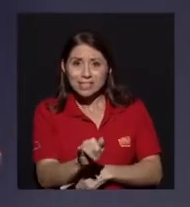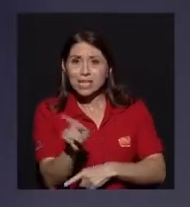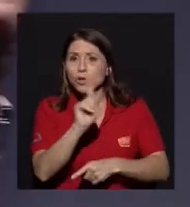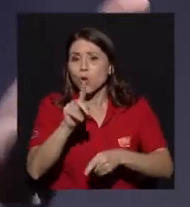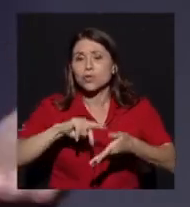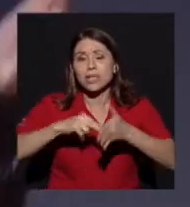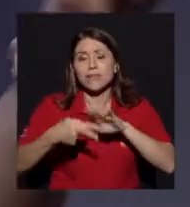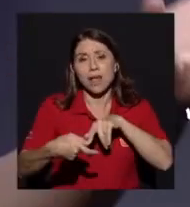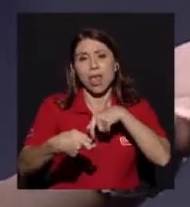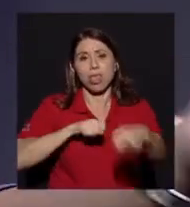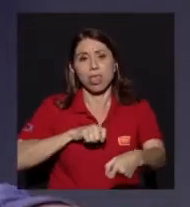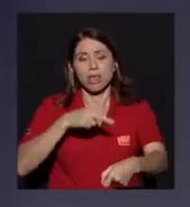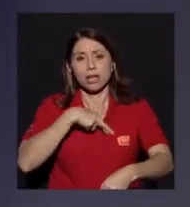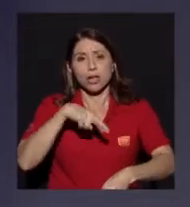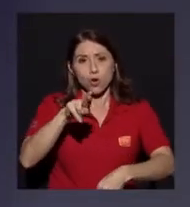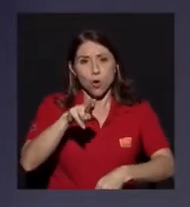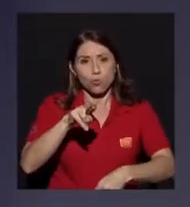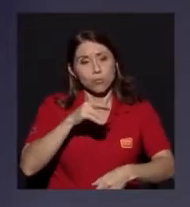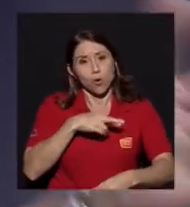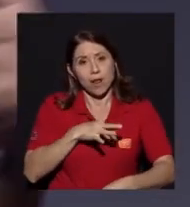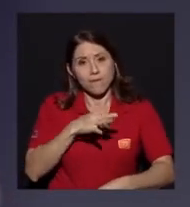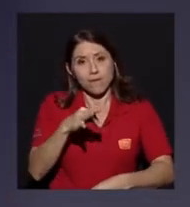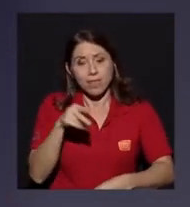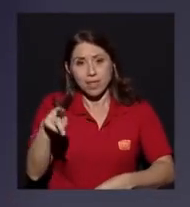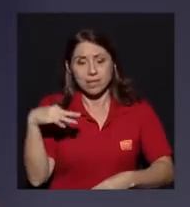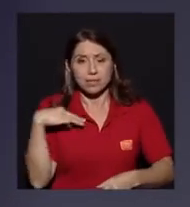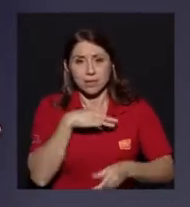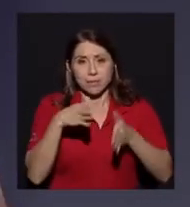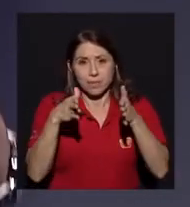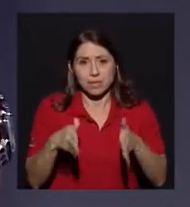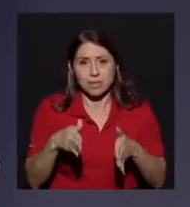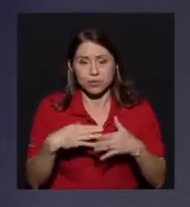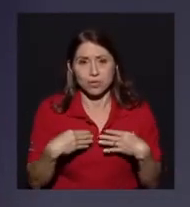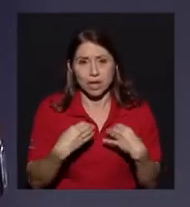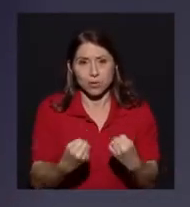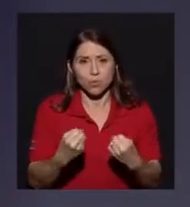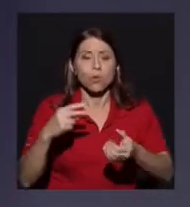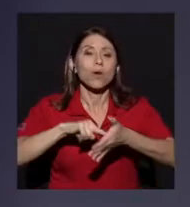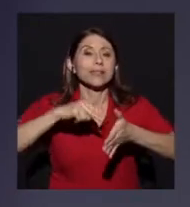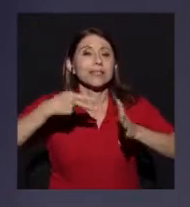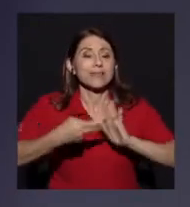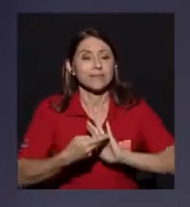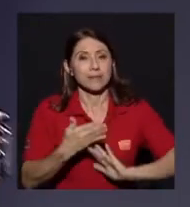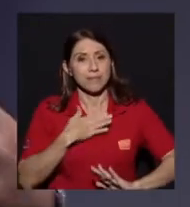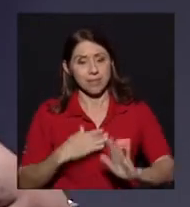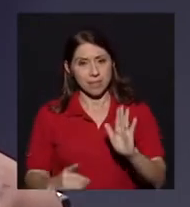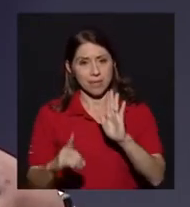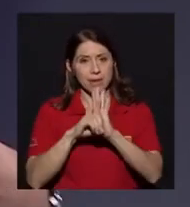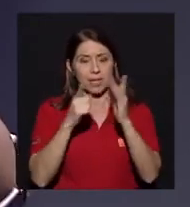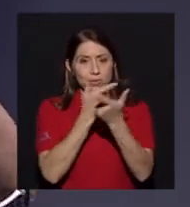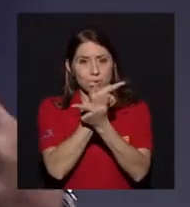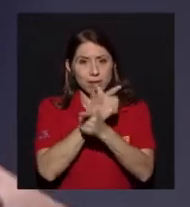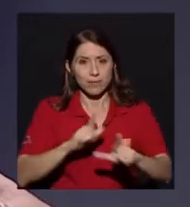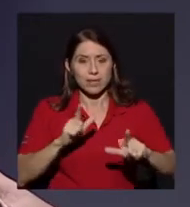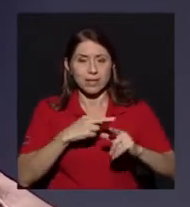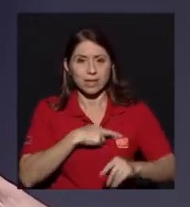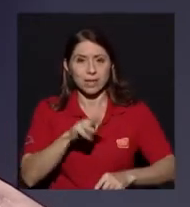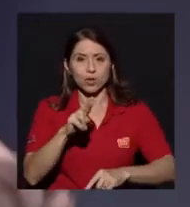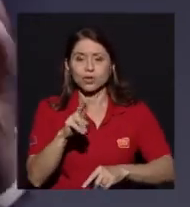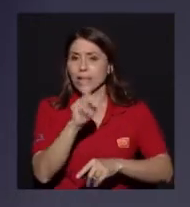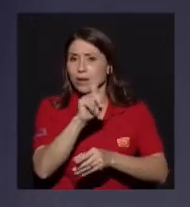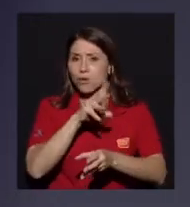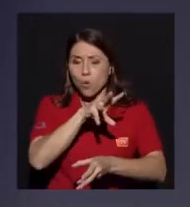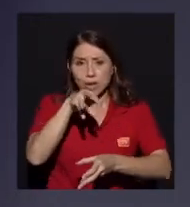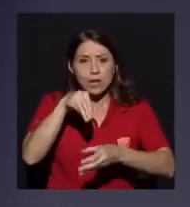religión o la fe de ese ministro o ministra de salud implica por el contrario que mi derecho a la libertad religiosa no incluye